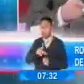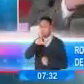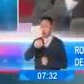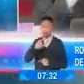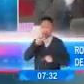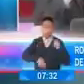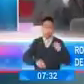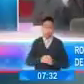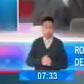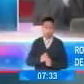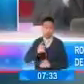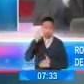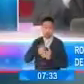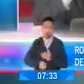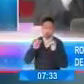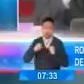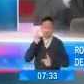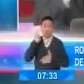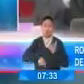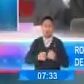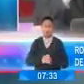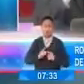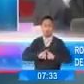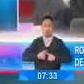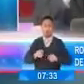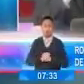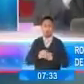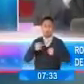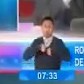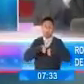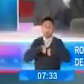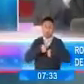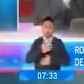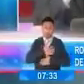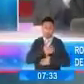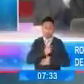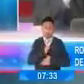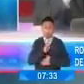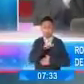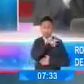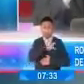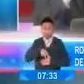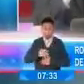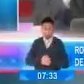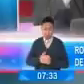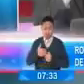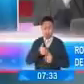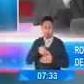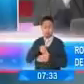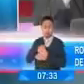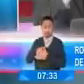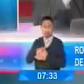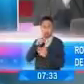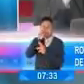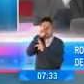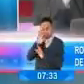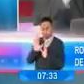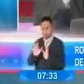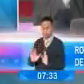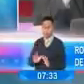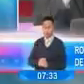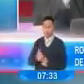puede hacer, lo que está sancionado, pero en cada uno de los actos, o al menos en mi ética personal, creo que ese es un límite que va más allá